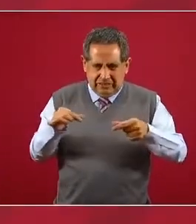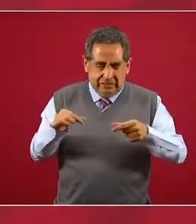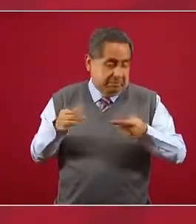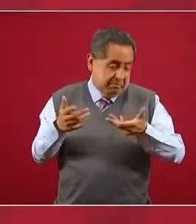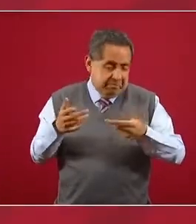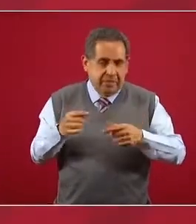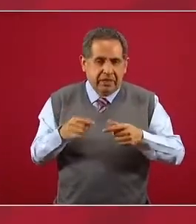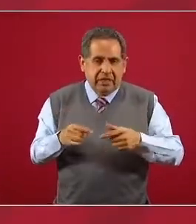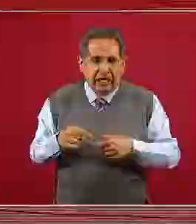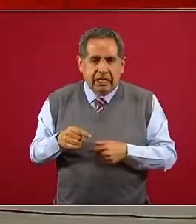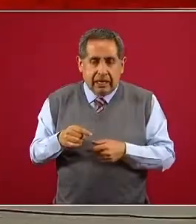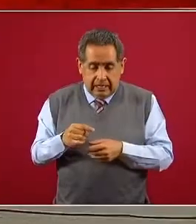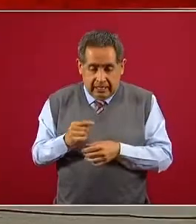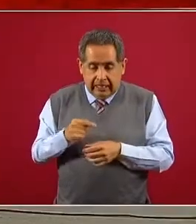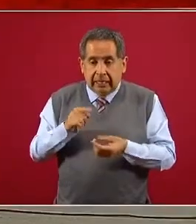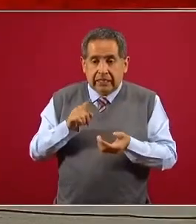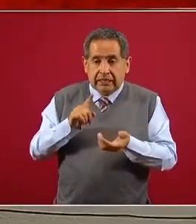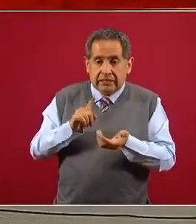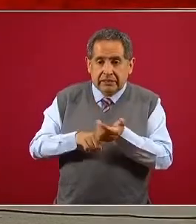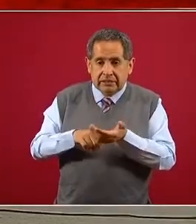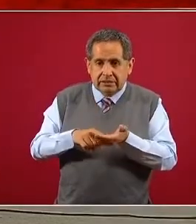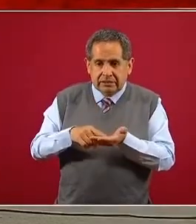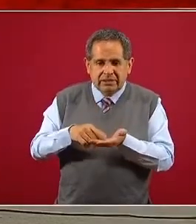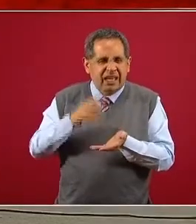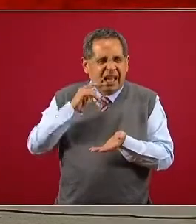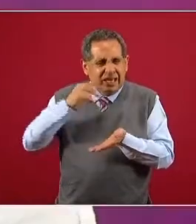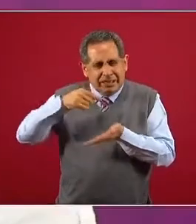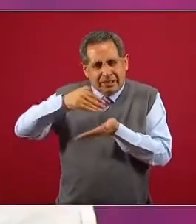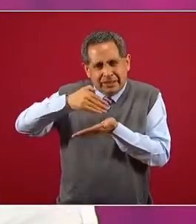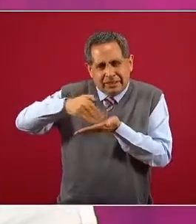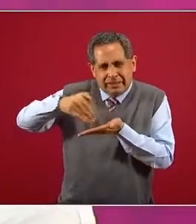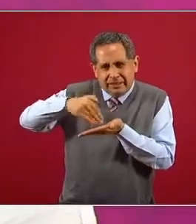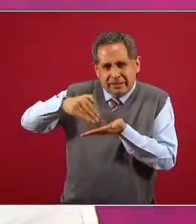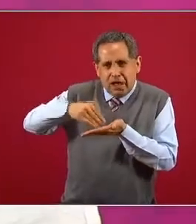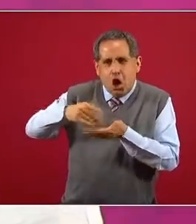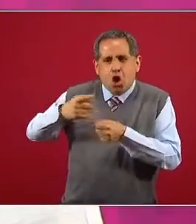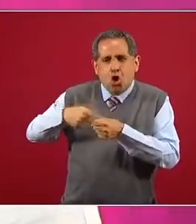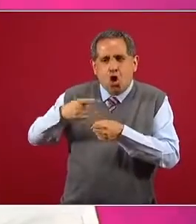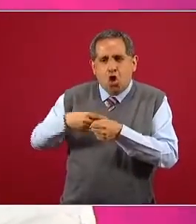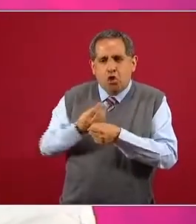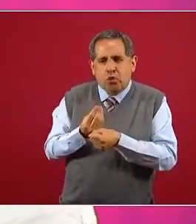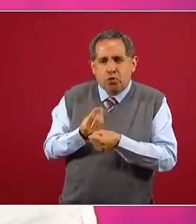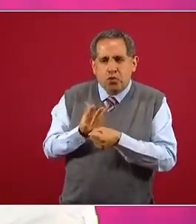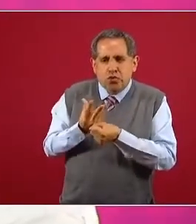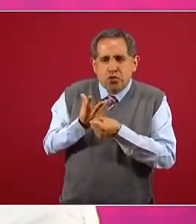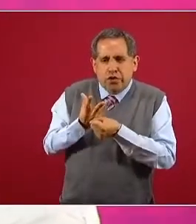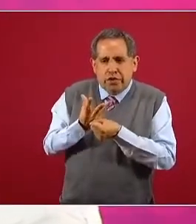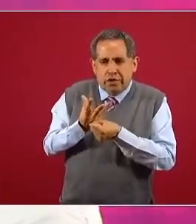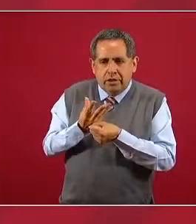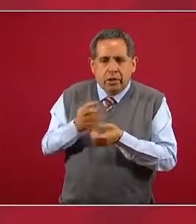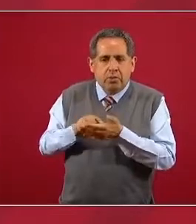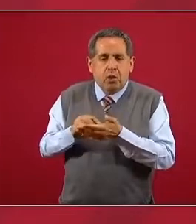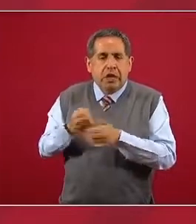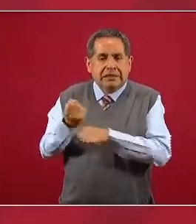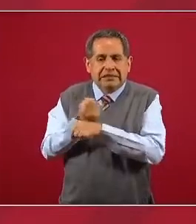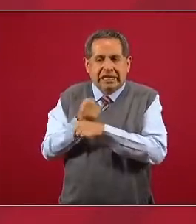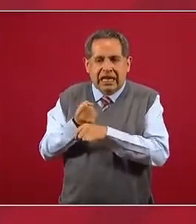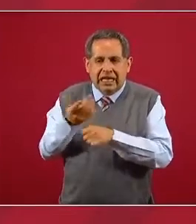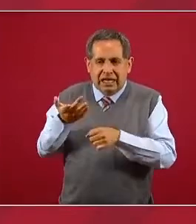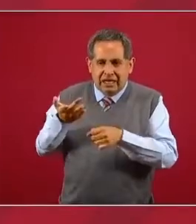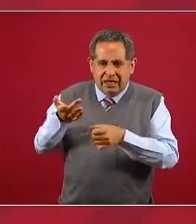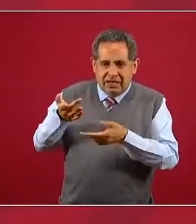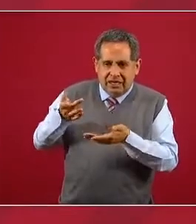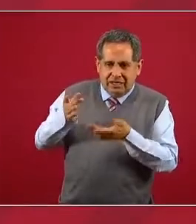y lo que detectan en unas rayitas que se ponen de color cuando se deposita una gota de sangre de la